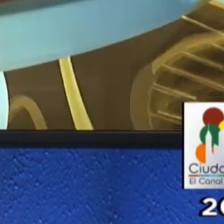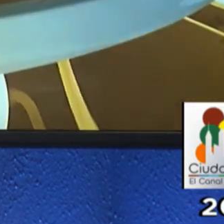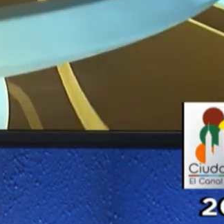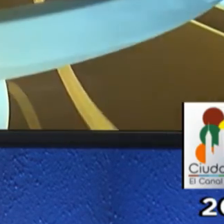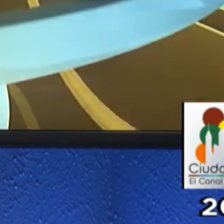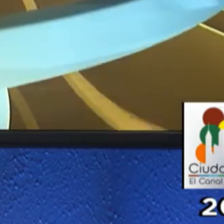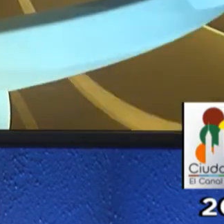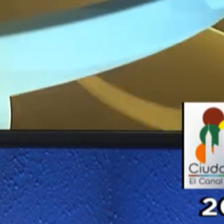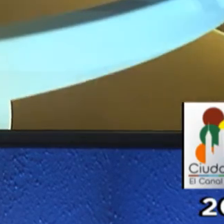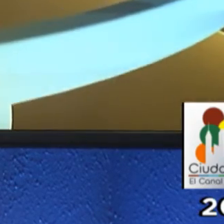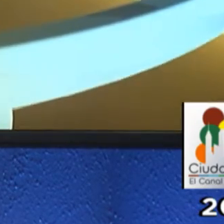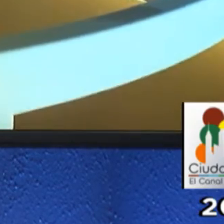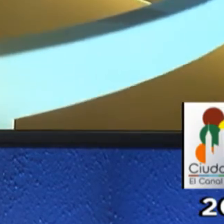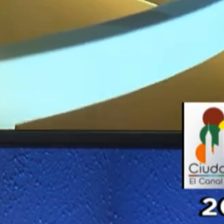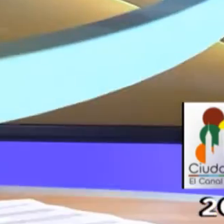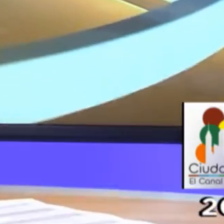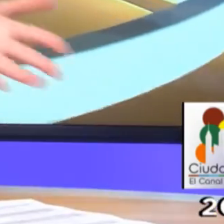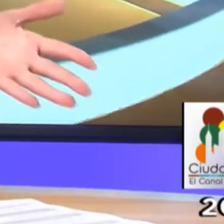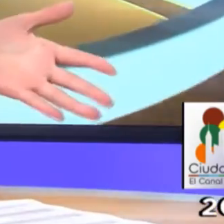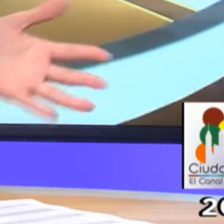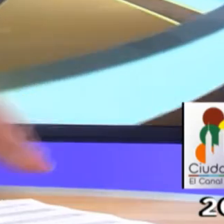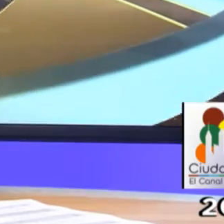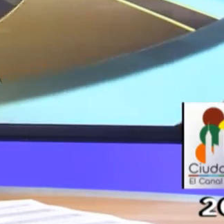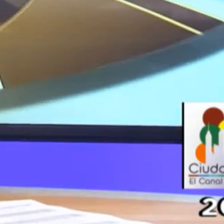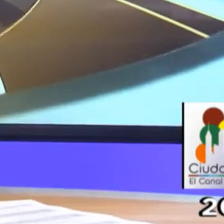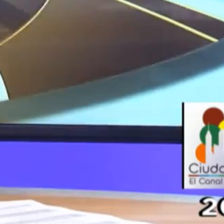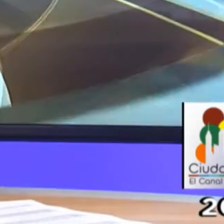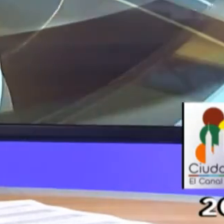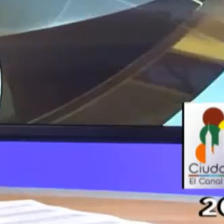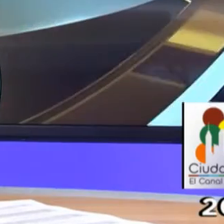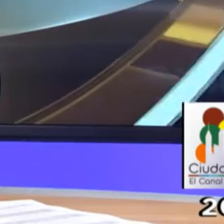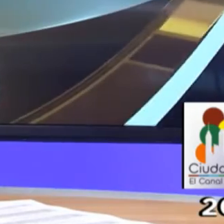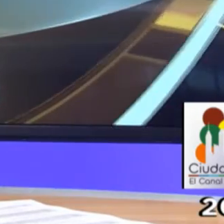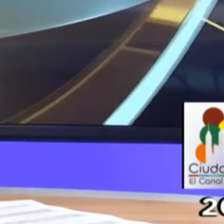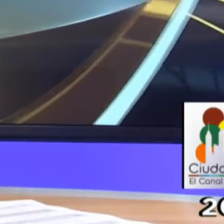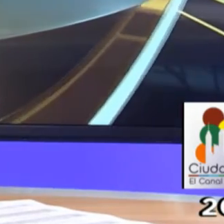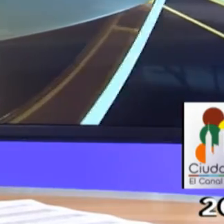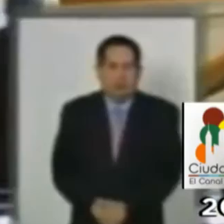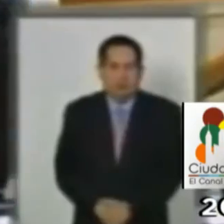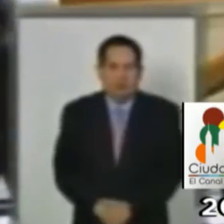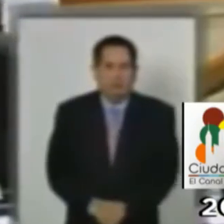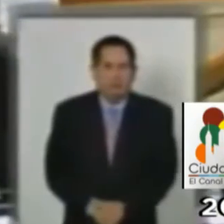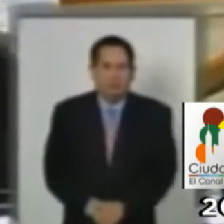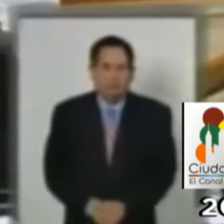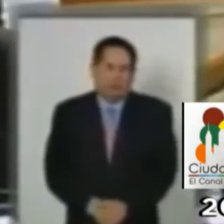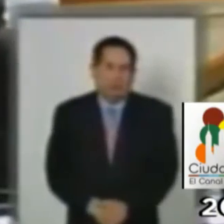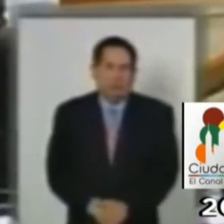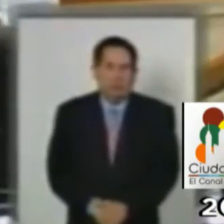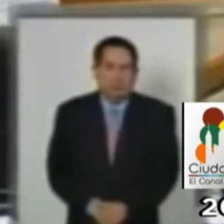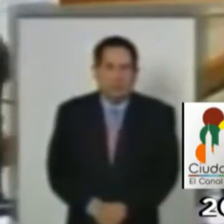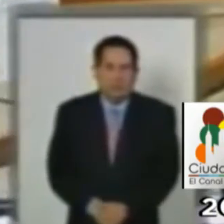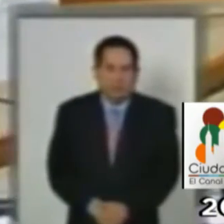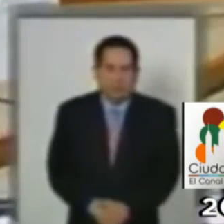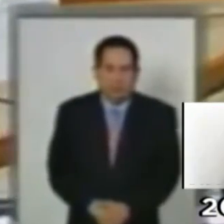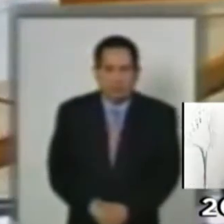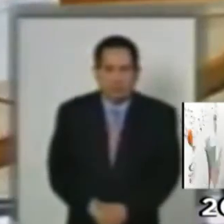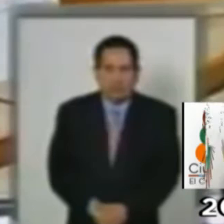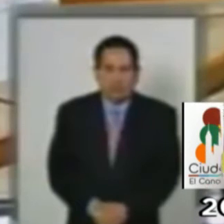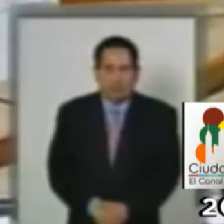y demás, ¿no? El problema es que en estos momentos se está llevando a cabo ya la discusión en el pleno, es casi imposible que